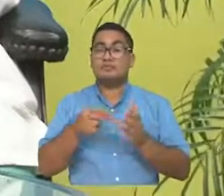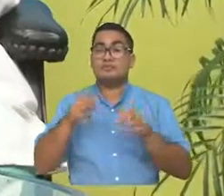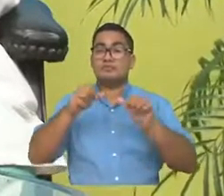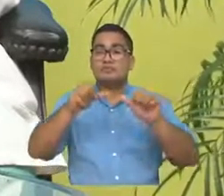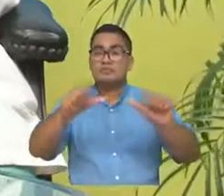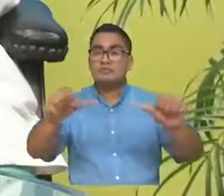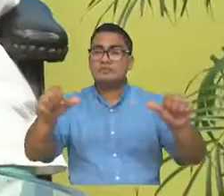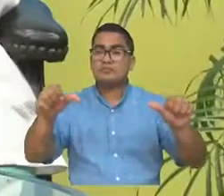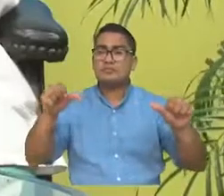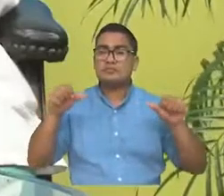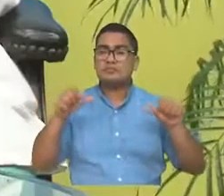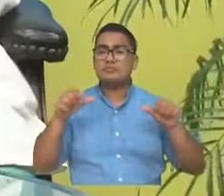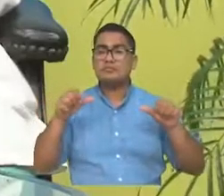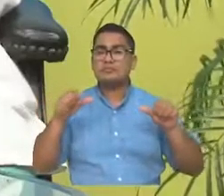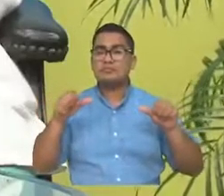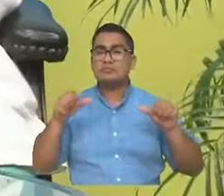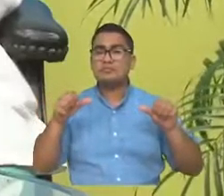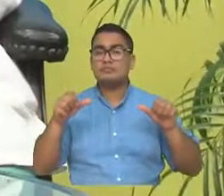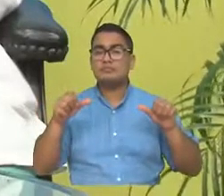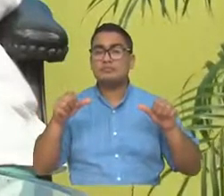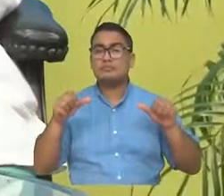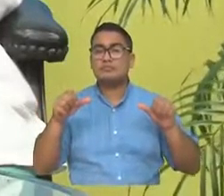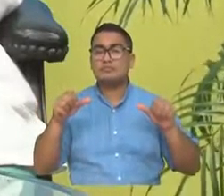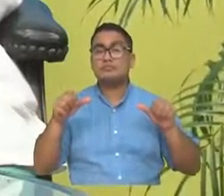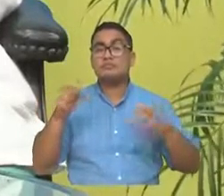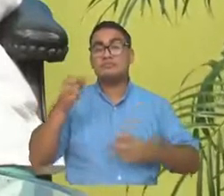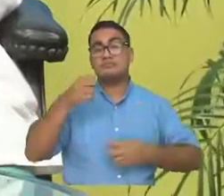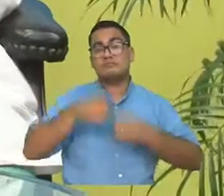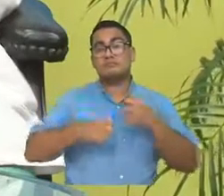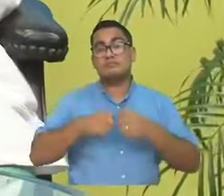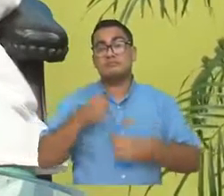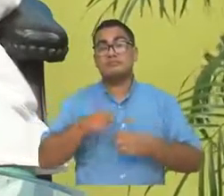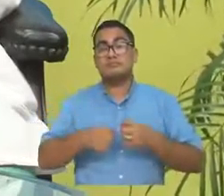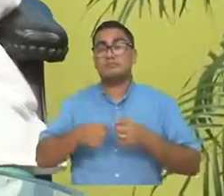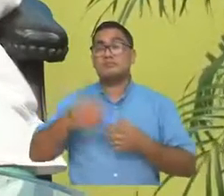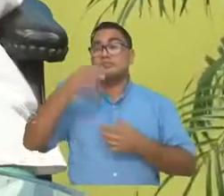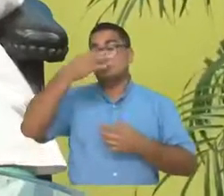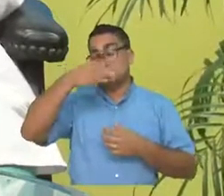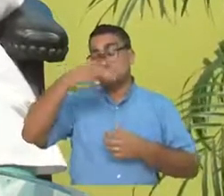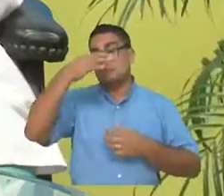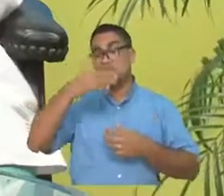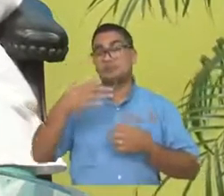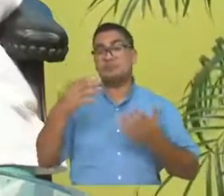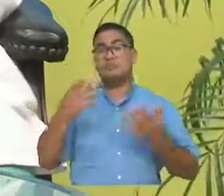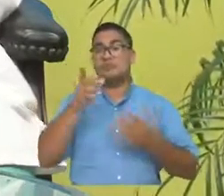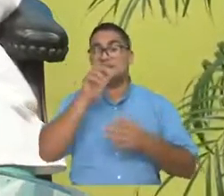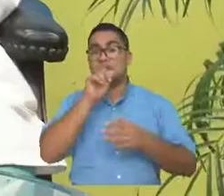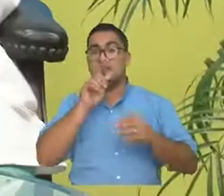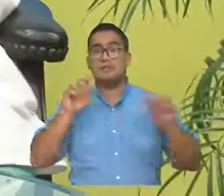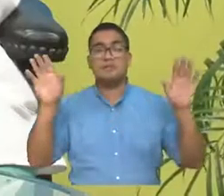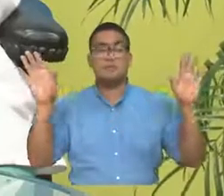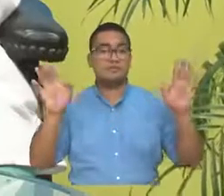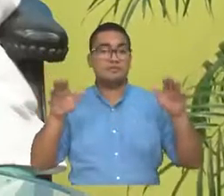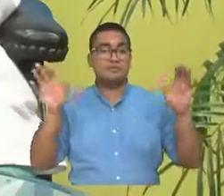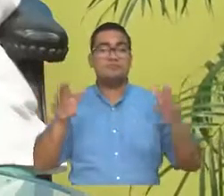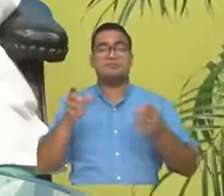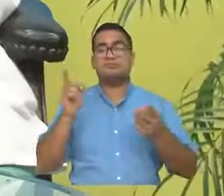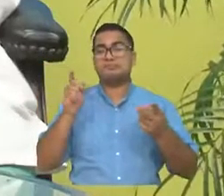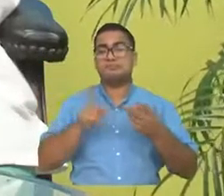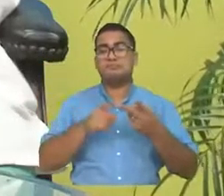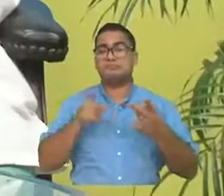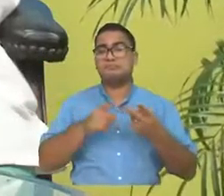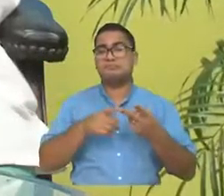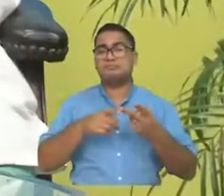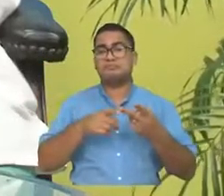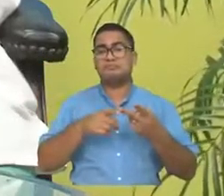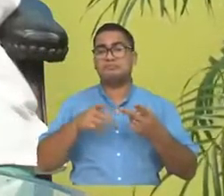el virus, pues, es el SARS. Es una familia de virus. El SARS, sí, es una familia de virus, del coronavirus. Principalmente es un